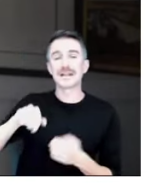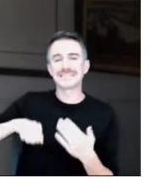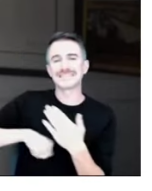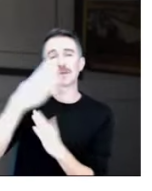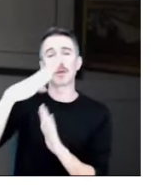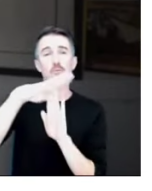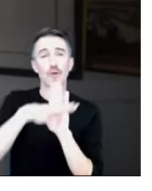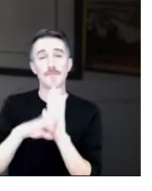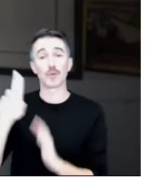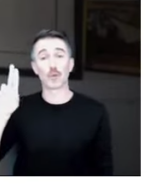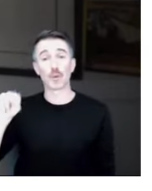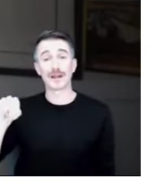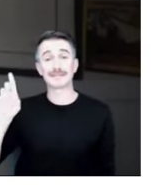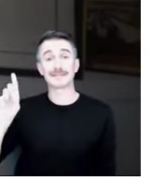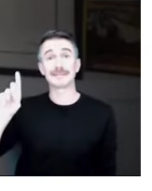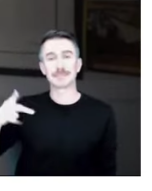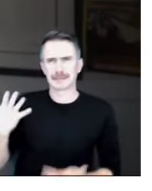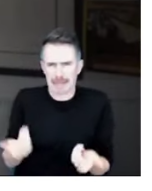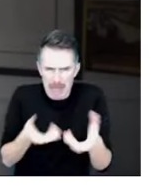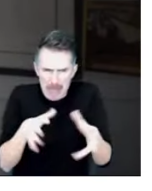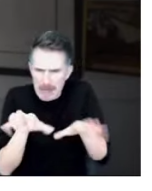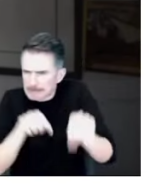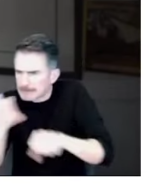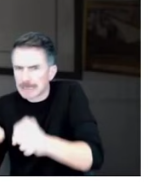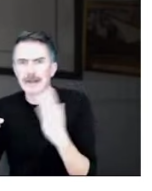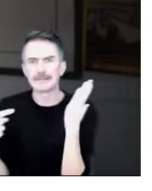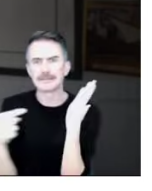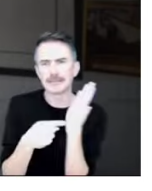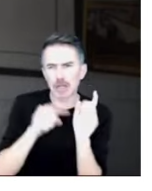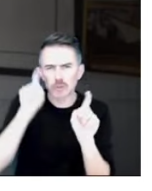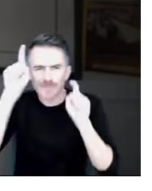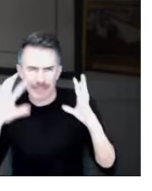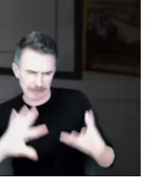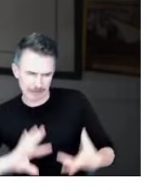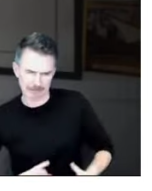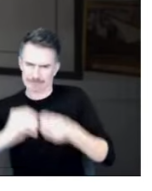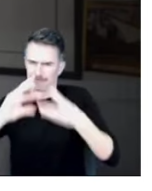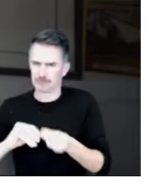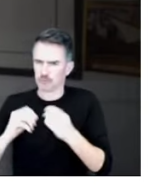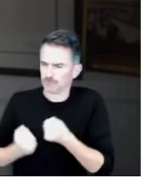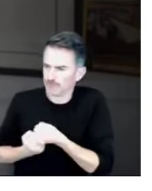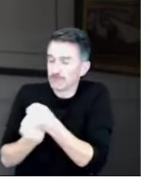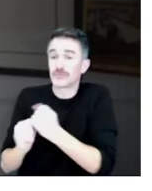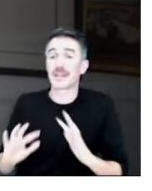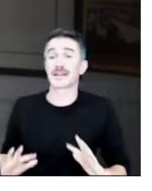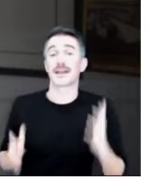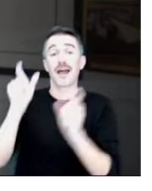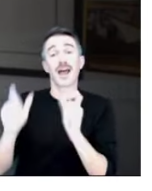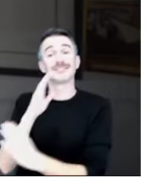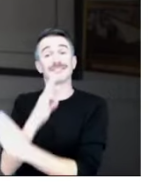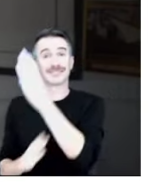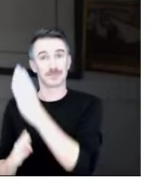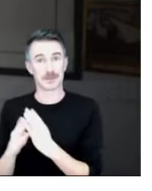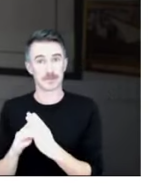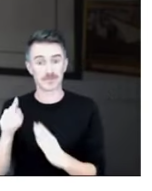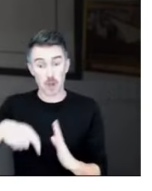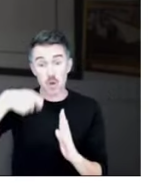The United Nations Development Programme is harnessing technology and innovation to help improve the daily lives of persons with